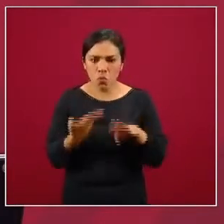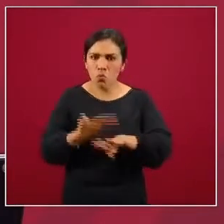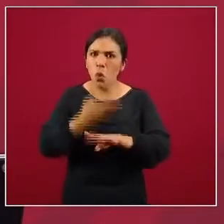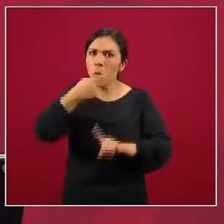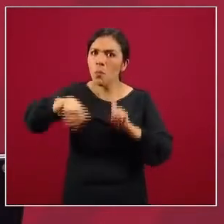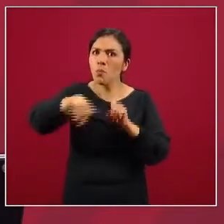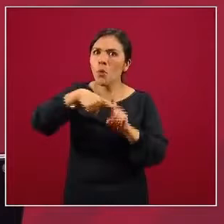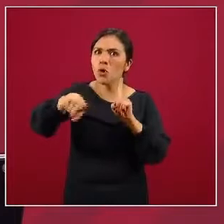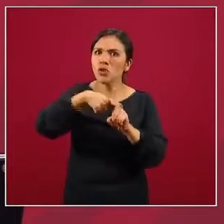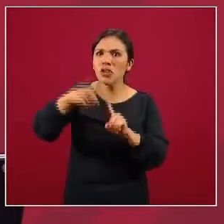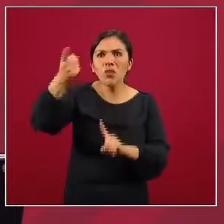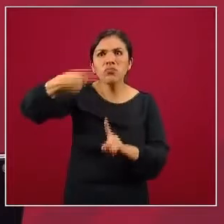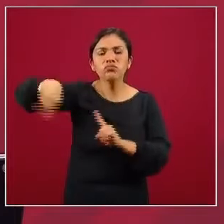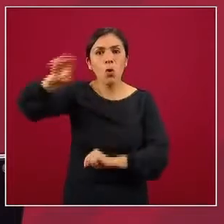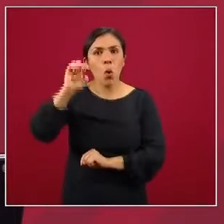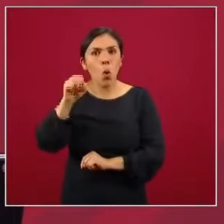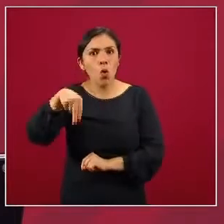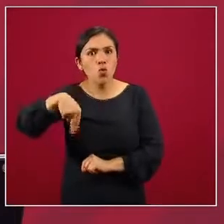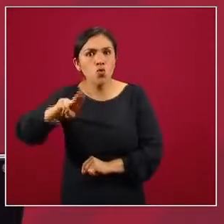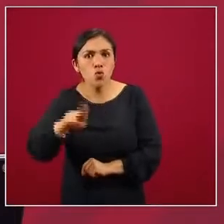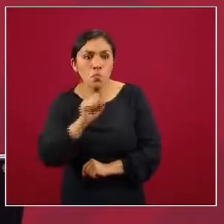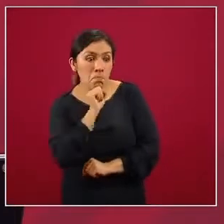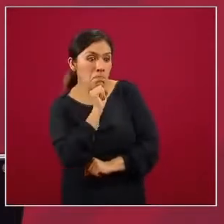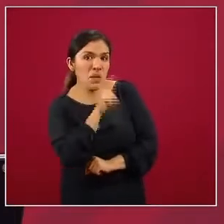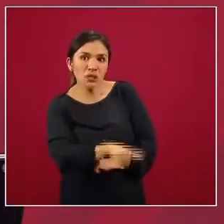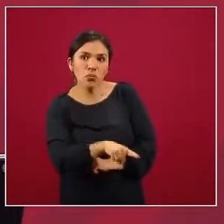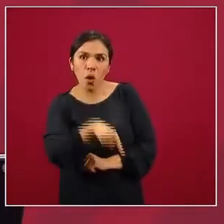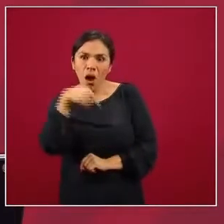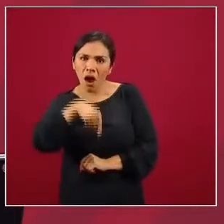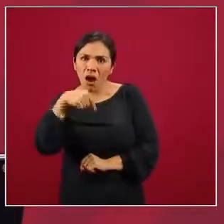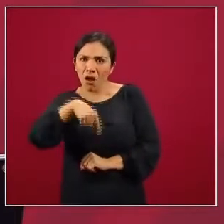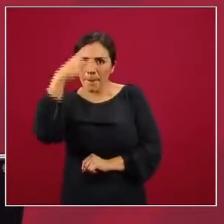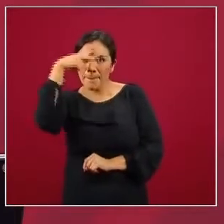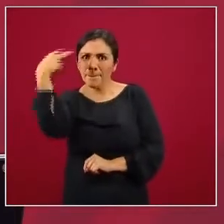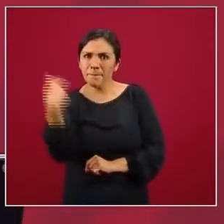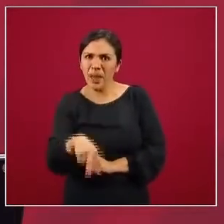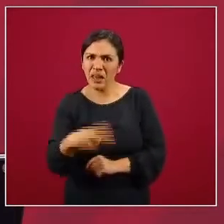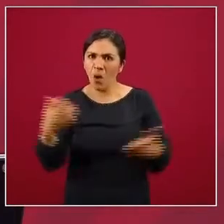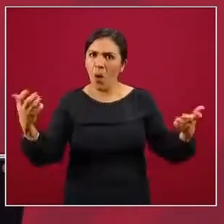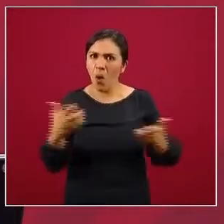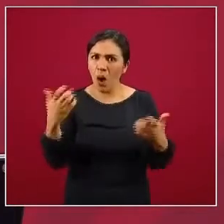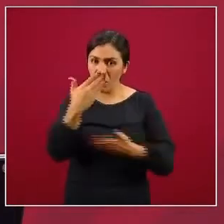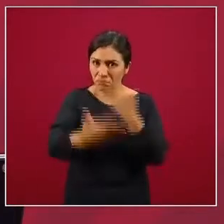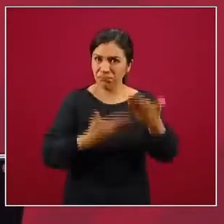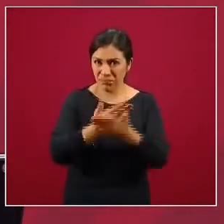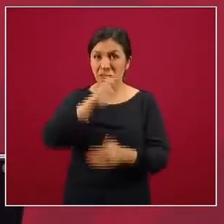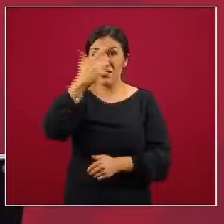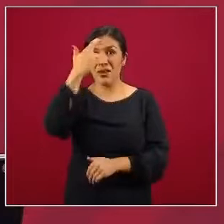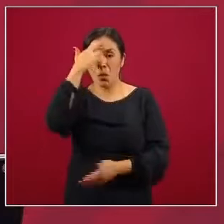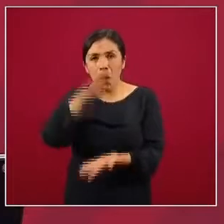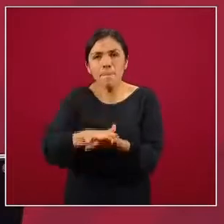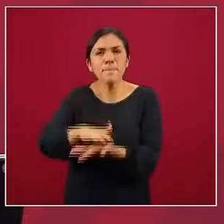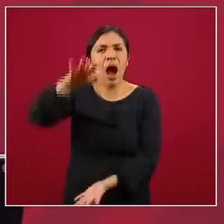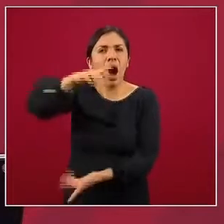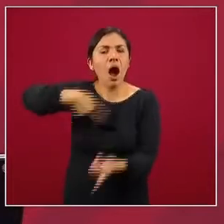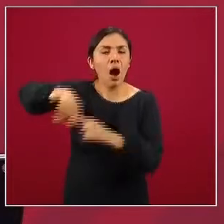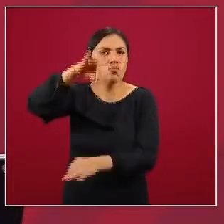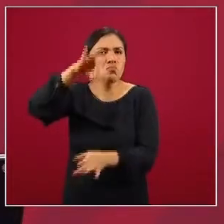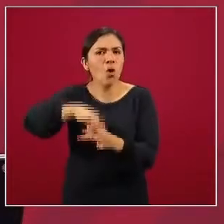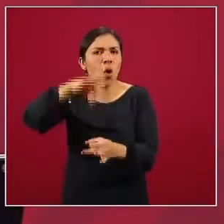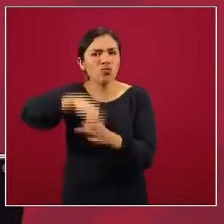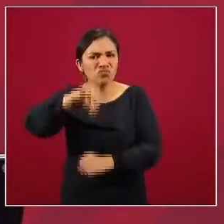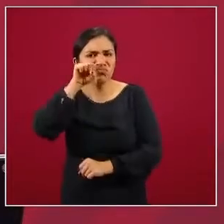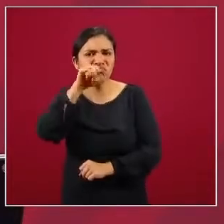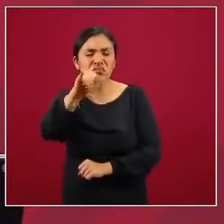positivo que tuvo en el sistema de Naciones Unidas, precisamente esta resolución. Recordarán que se tomó por mayoría, una amplia